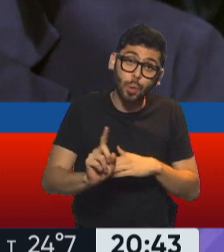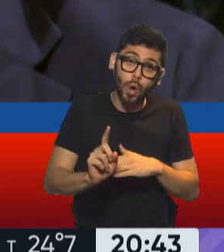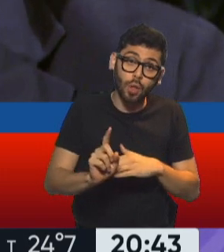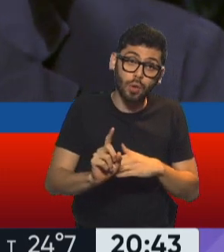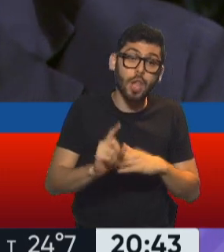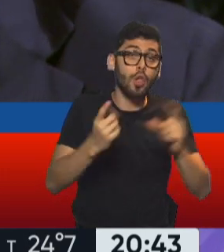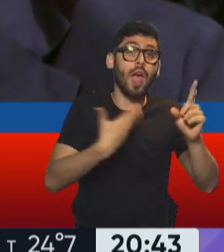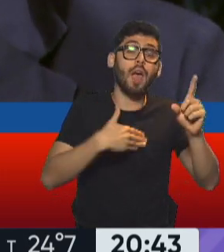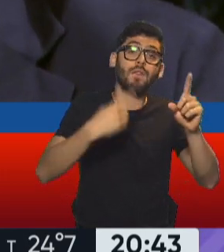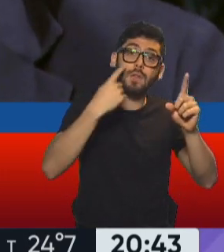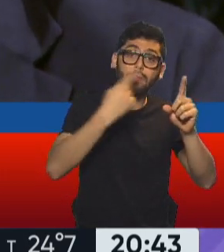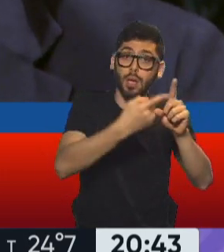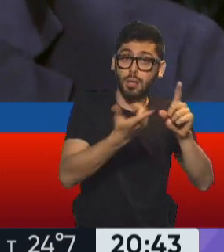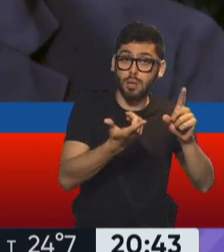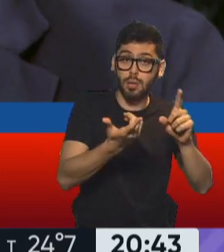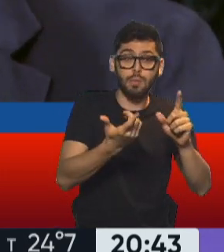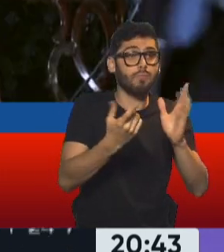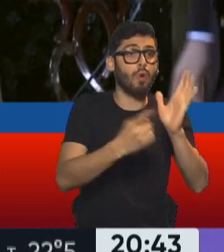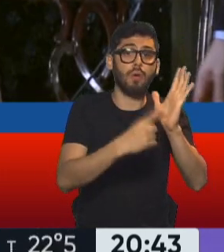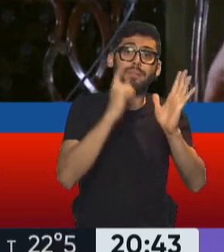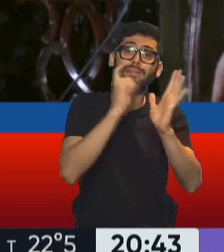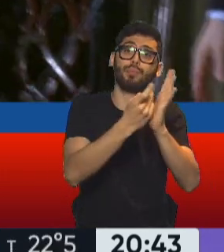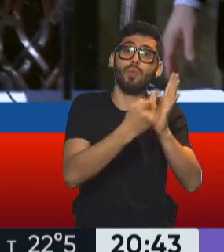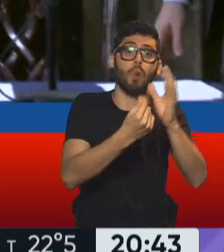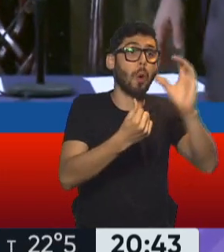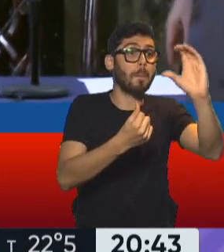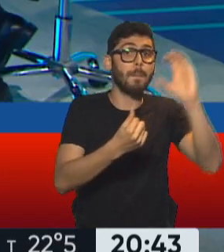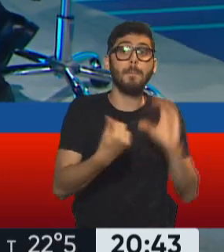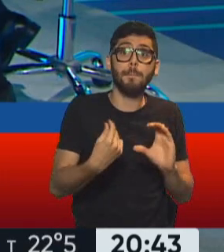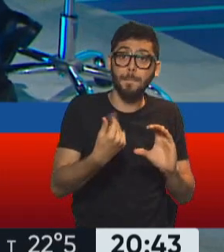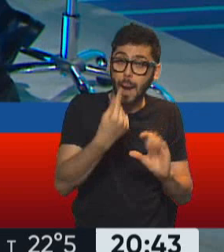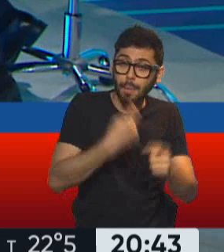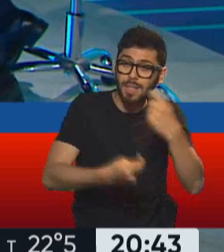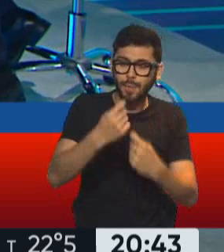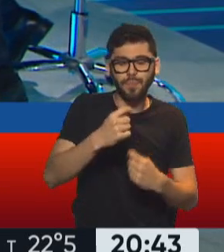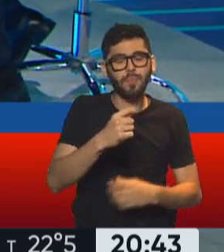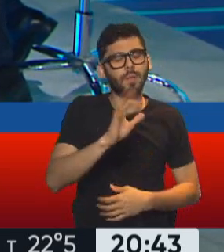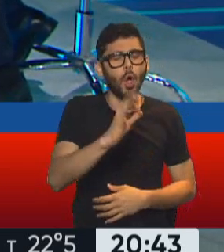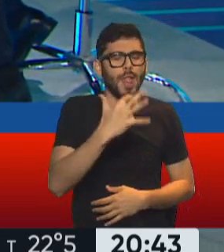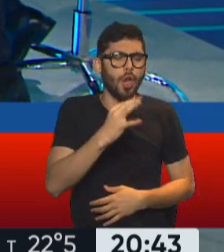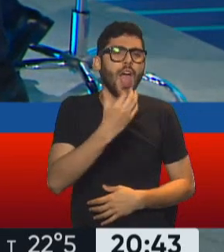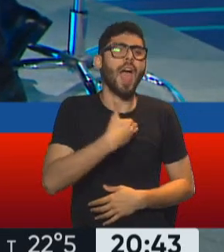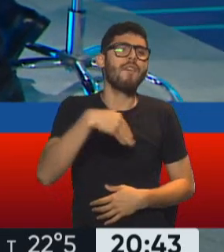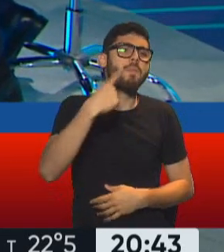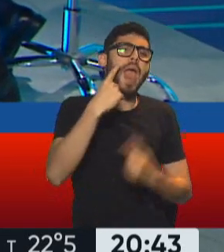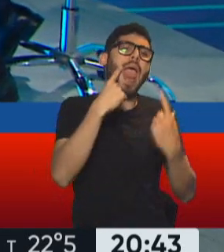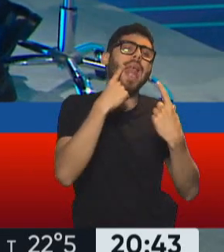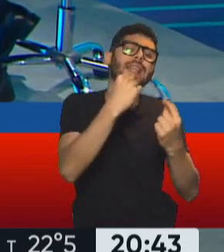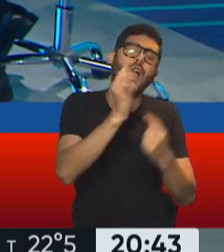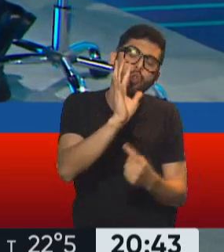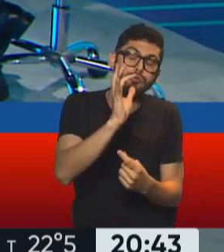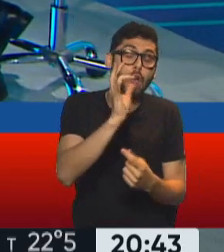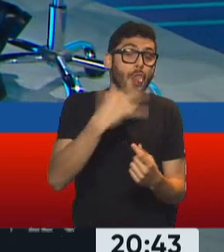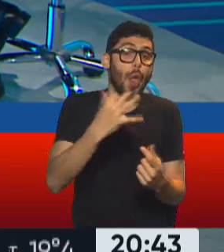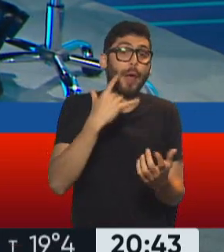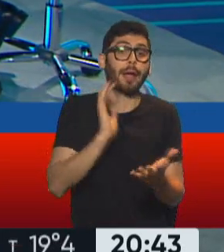del fondo porque financió la salida de capitales. Ahora, yo entiendo, yo sé que no es un momento para criticar al fondo. Ahora tenemos que ser amigos porque